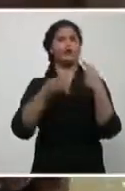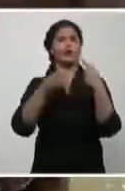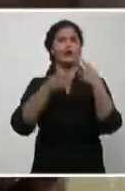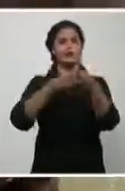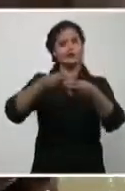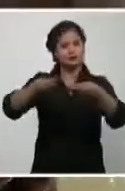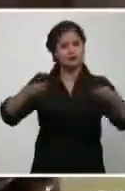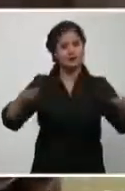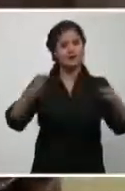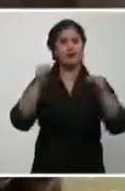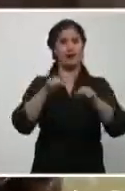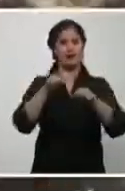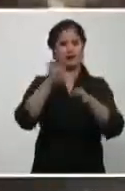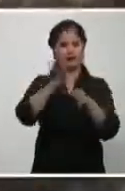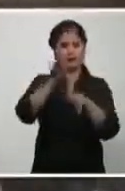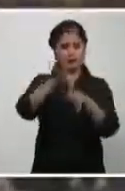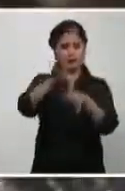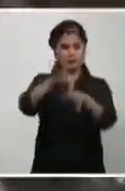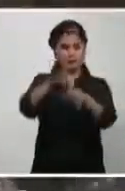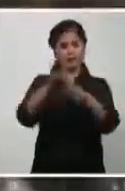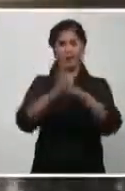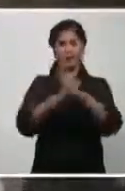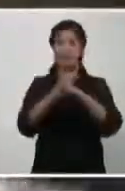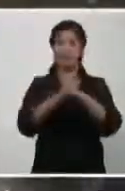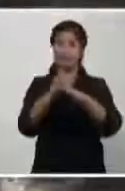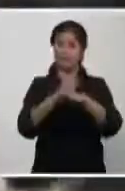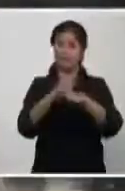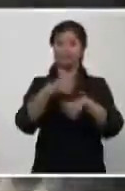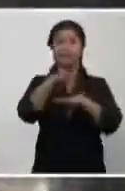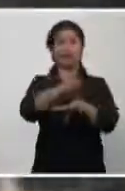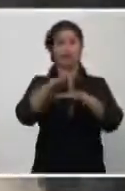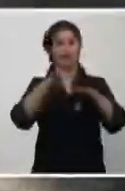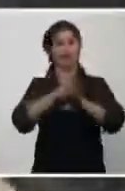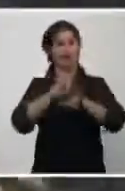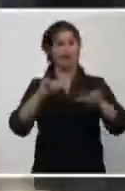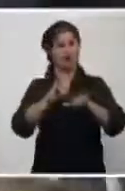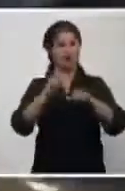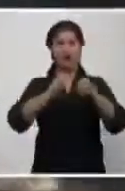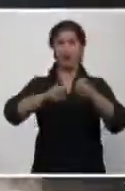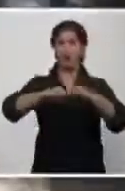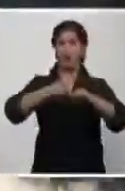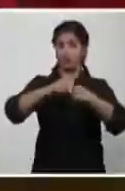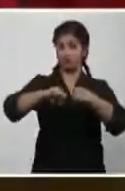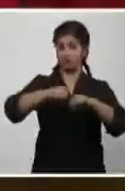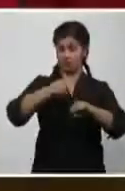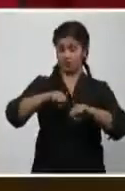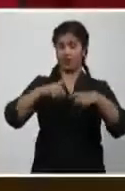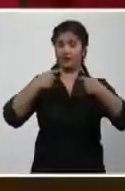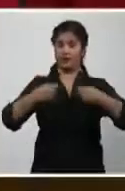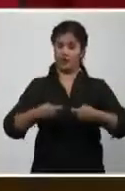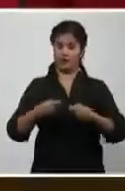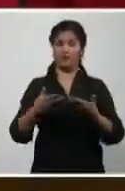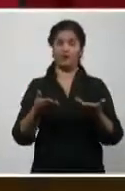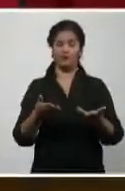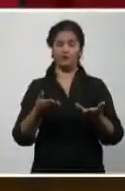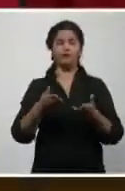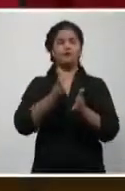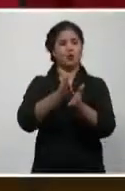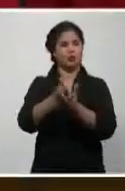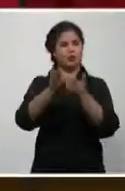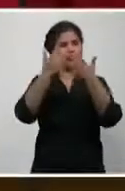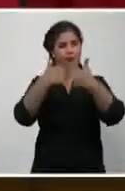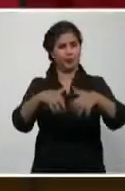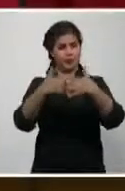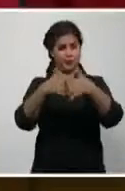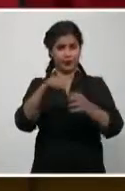de semillas, la acuicultura, con un riguroso sistema de control, al decir de los especialistas. Machado Ventura insistió